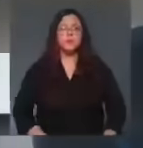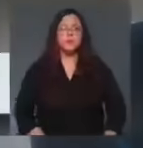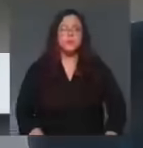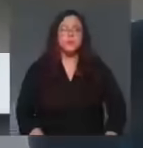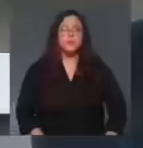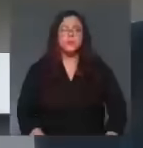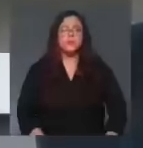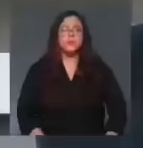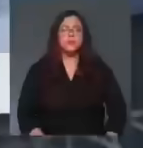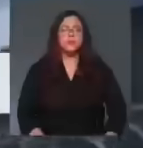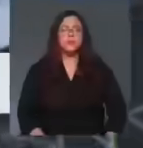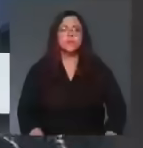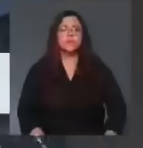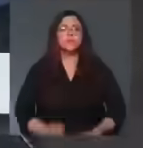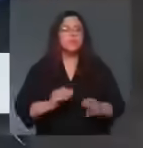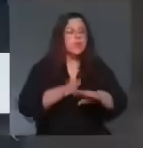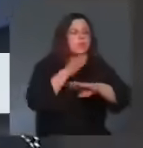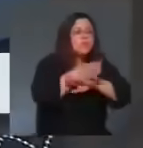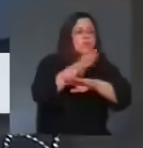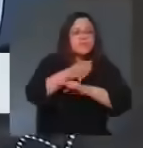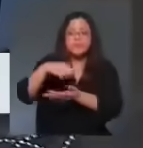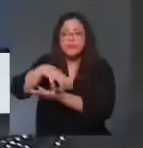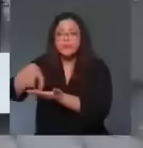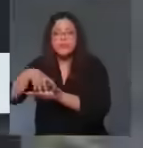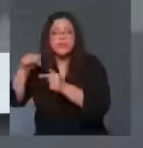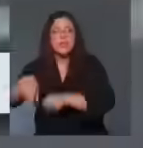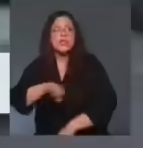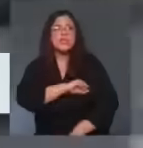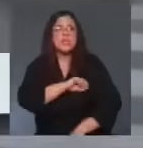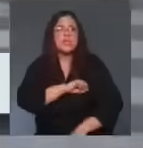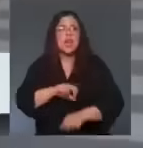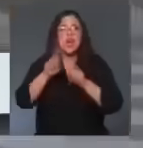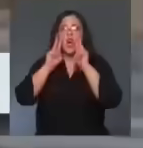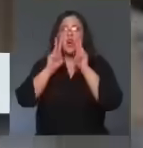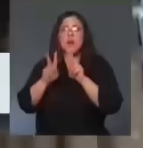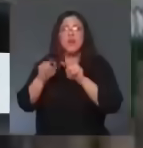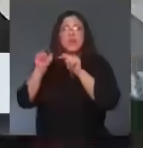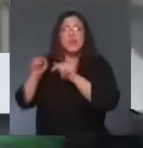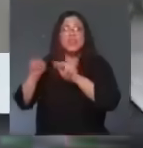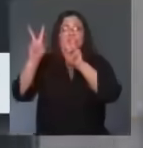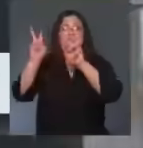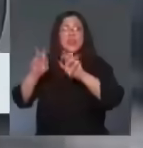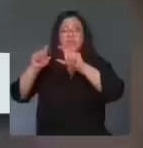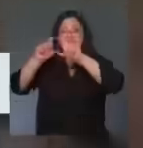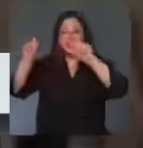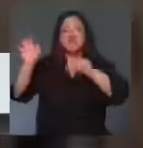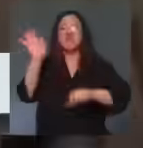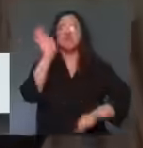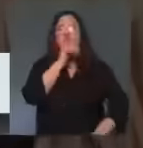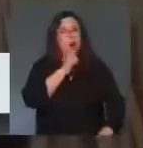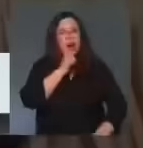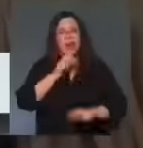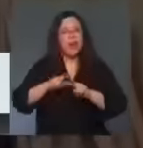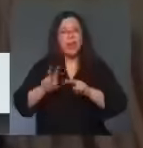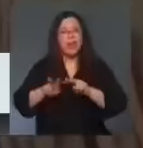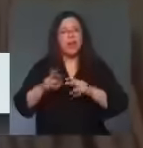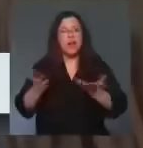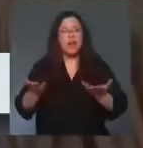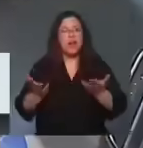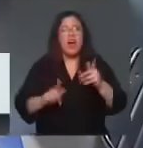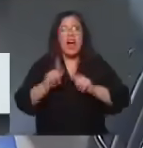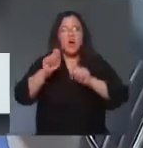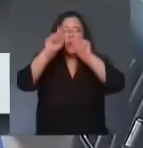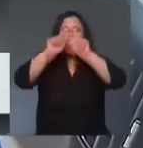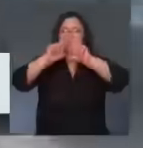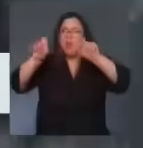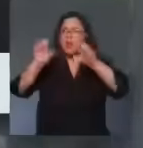Y en un breve recorrido por varias comunas de la capital, vemos que esa máxima no se da. Hay letreros ilegibles.